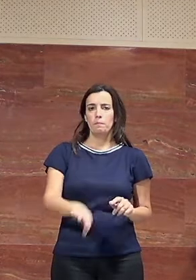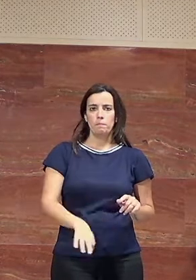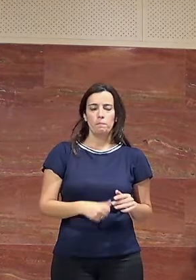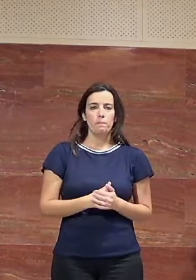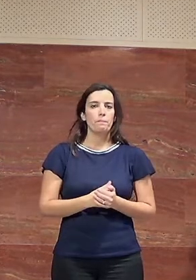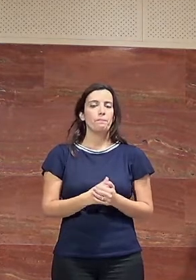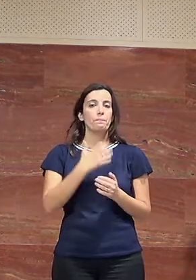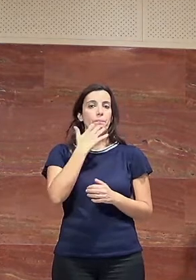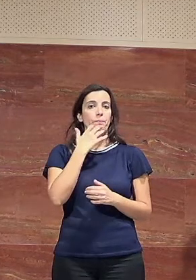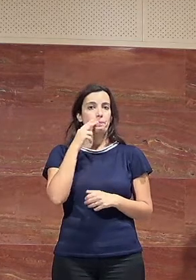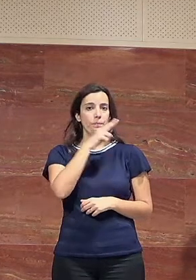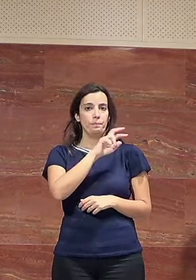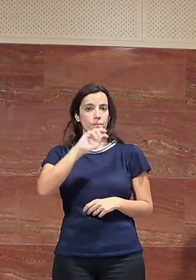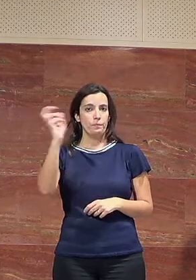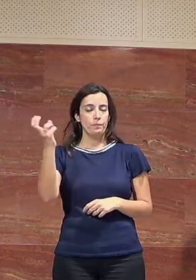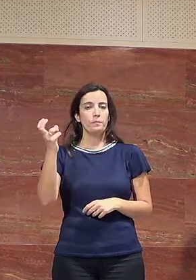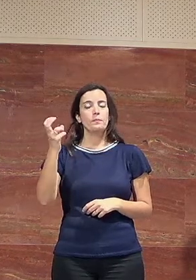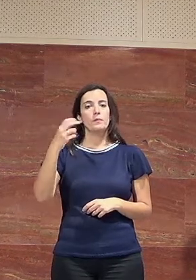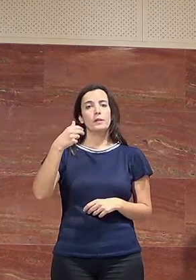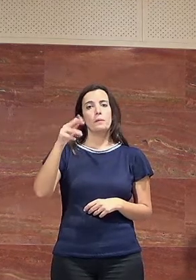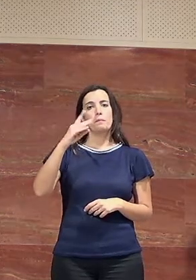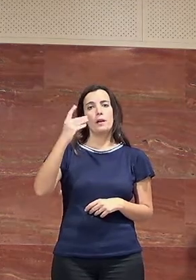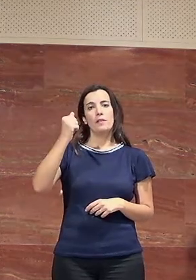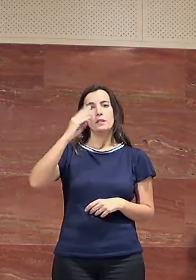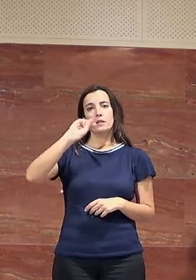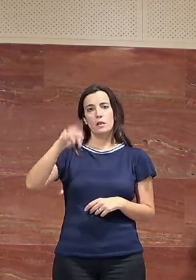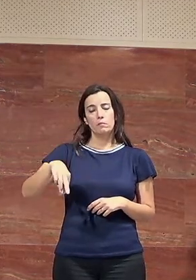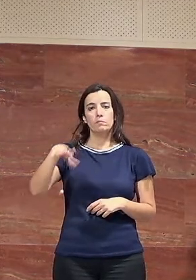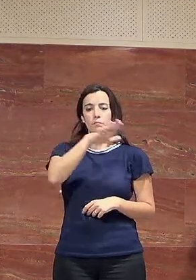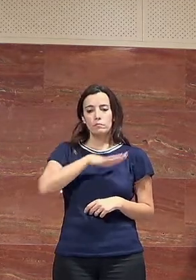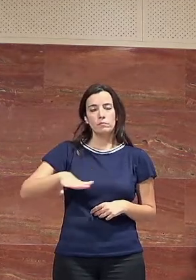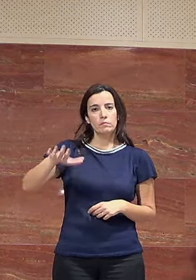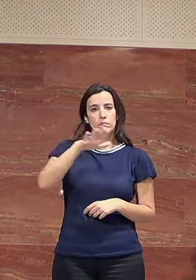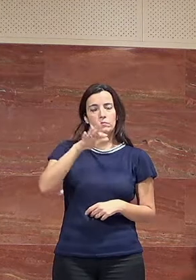Este es otro ejemplo, este es en Bratislava, en la que un espacio debajo de un